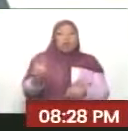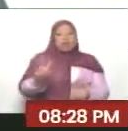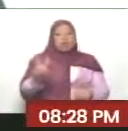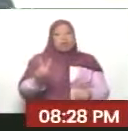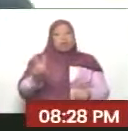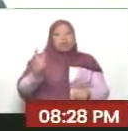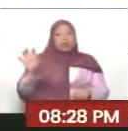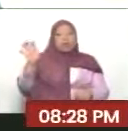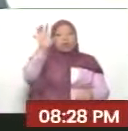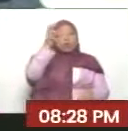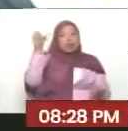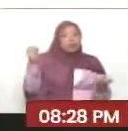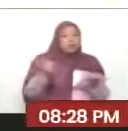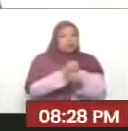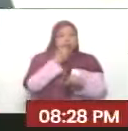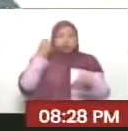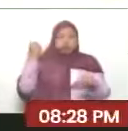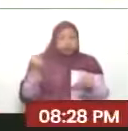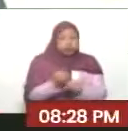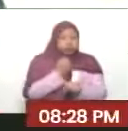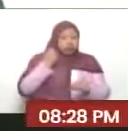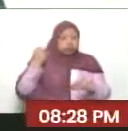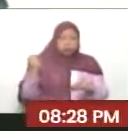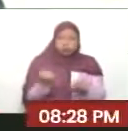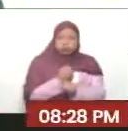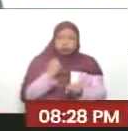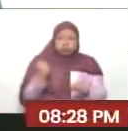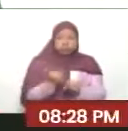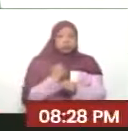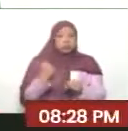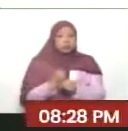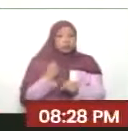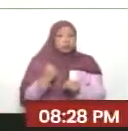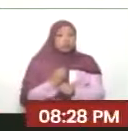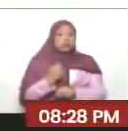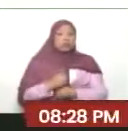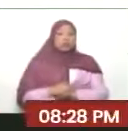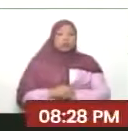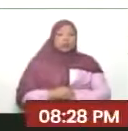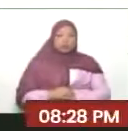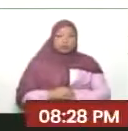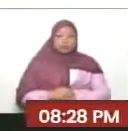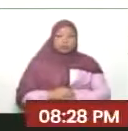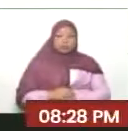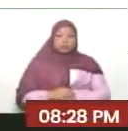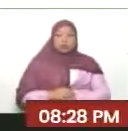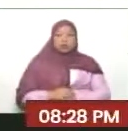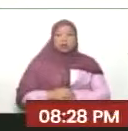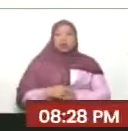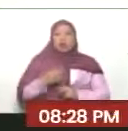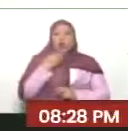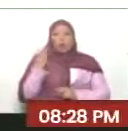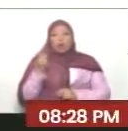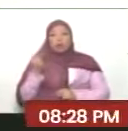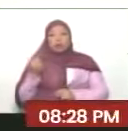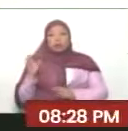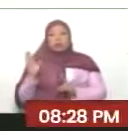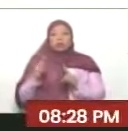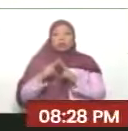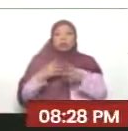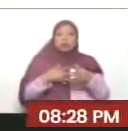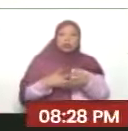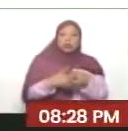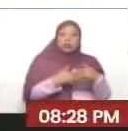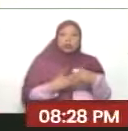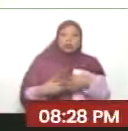venezolanos en el exterior? Trabajar, trabajar, trabajar. Conozco muchachos que se fueron, están en Estados